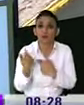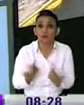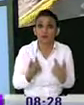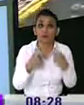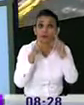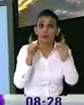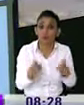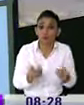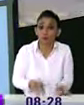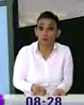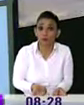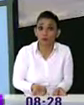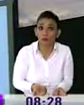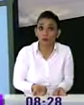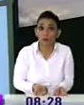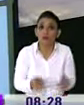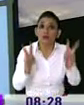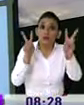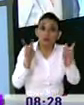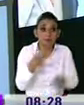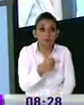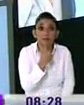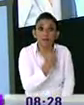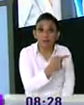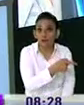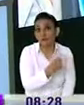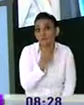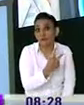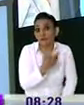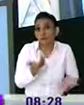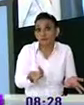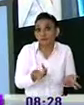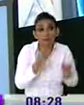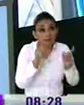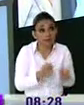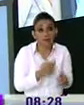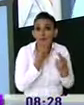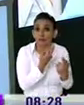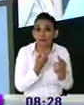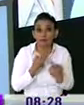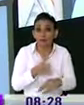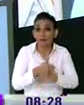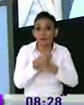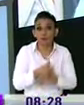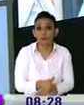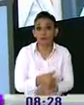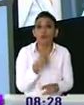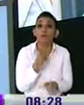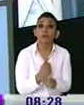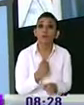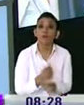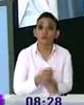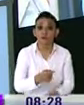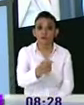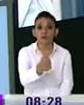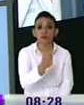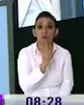yo. Refiriéndonos a lo que acabamos de escuchar, tiene que dar una respuesta a las autoridades. Para eso, una